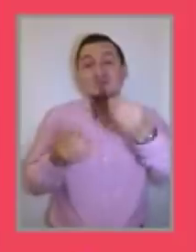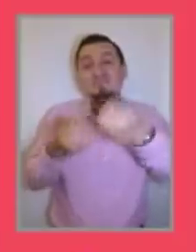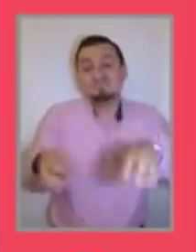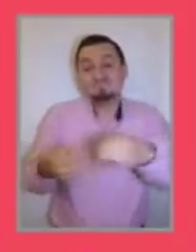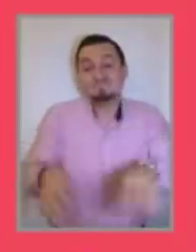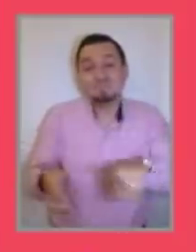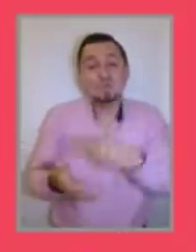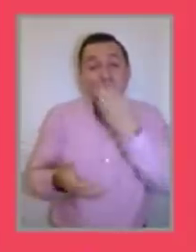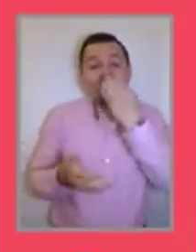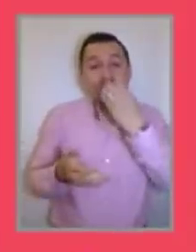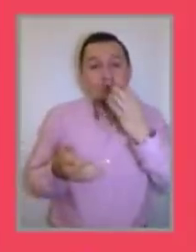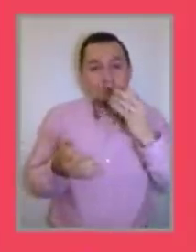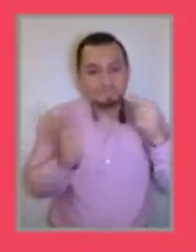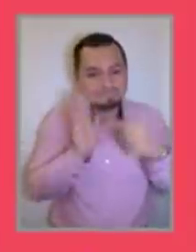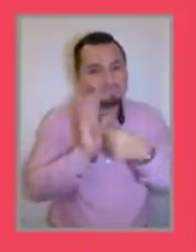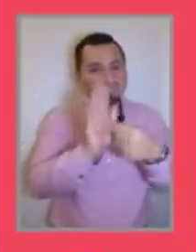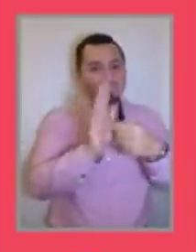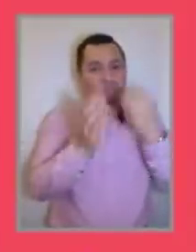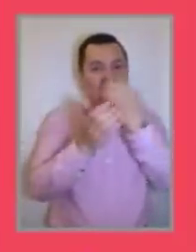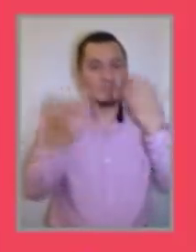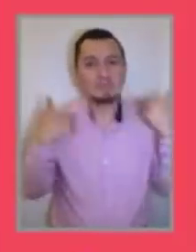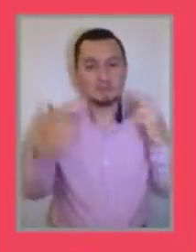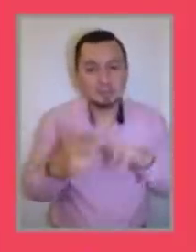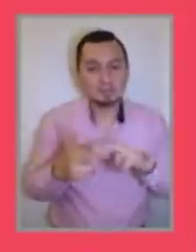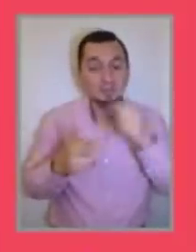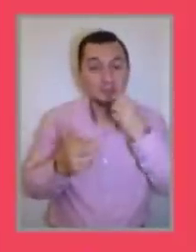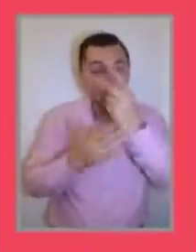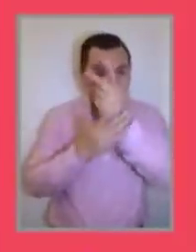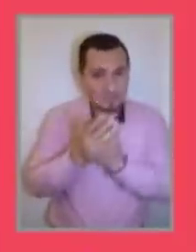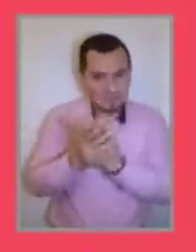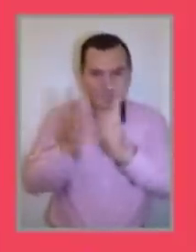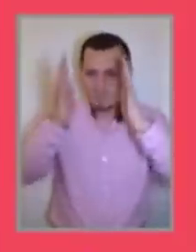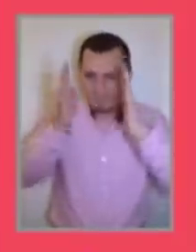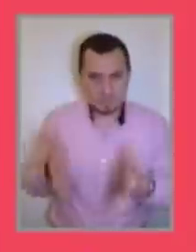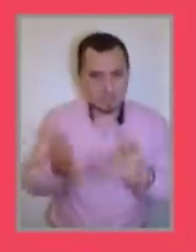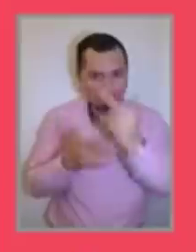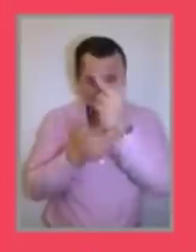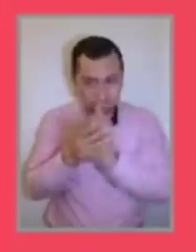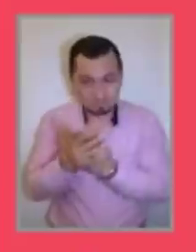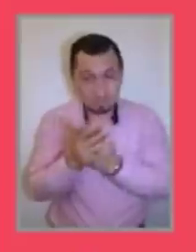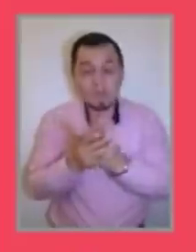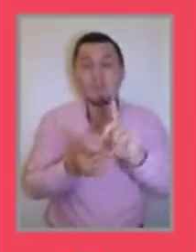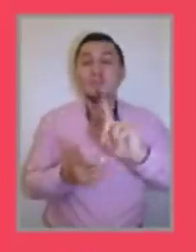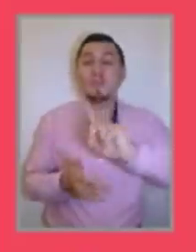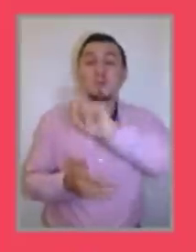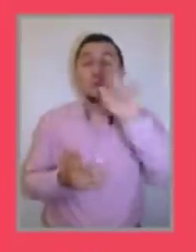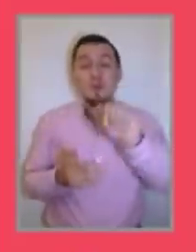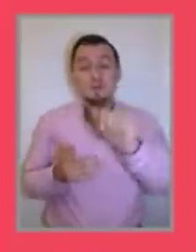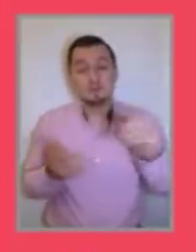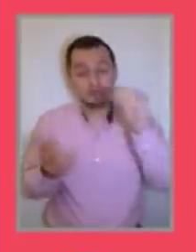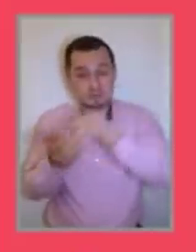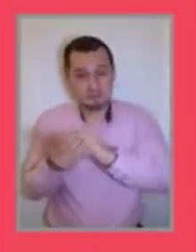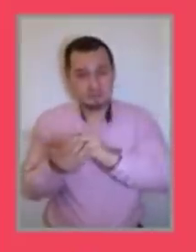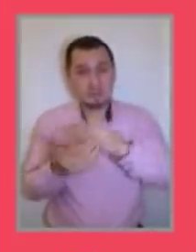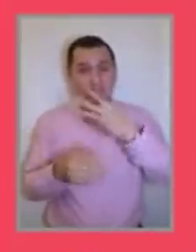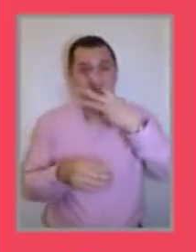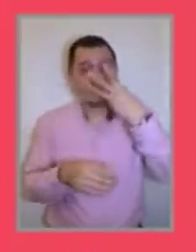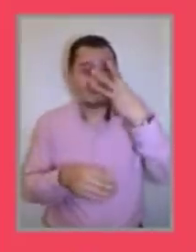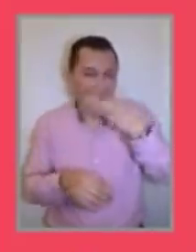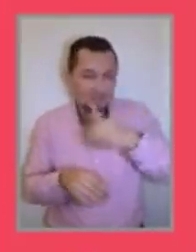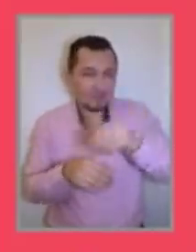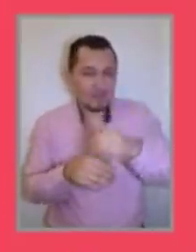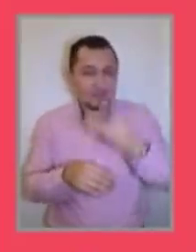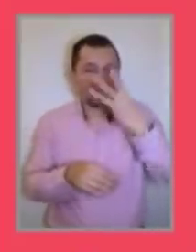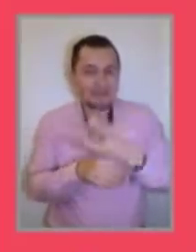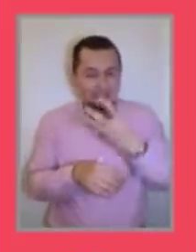la escuela, a los niños, a sus maestros. Hay todo un plan en ese sentido. En esta siguiente etapa, en la etapa 3, estamos hablando ya de